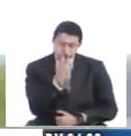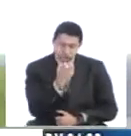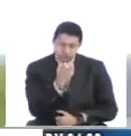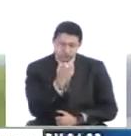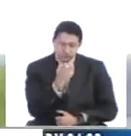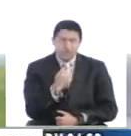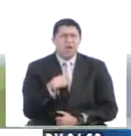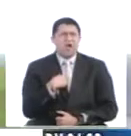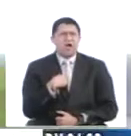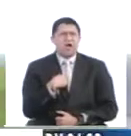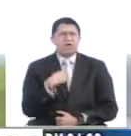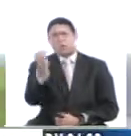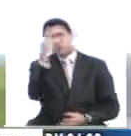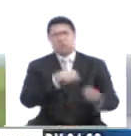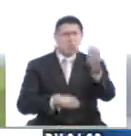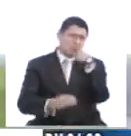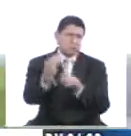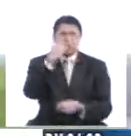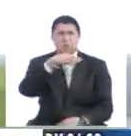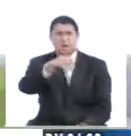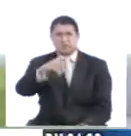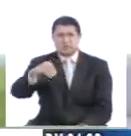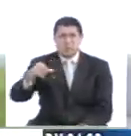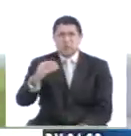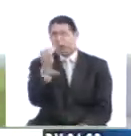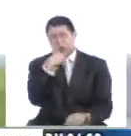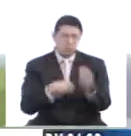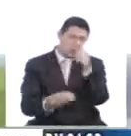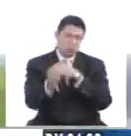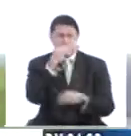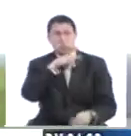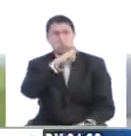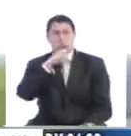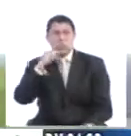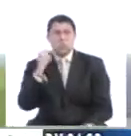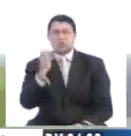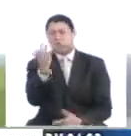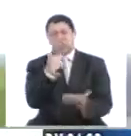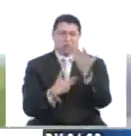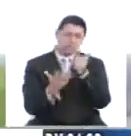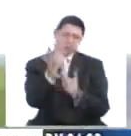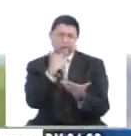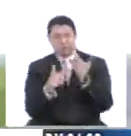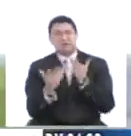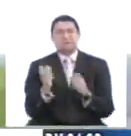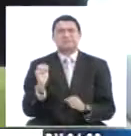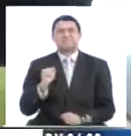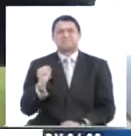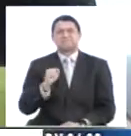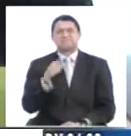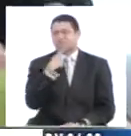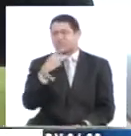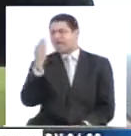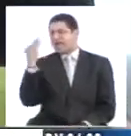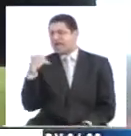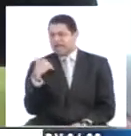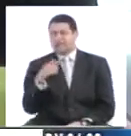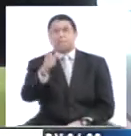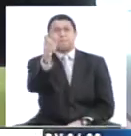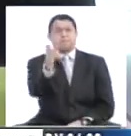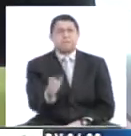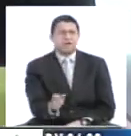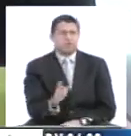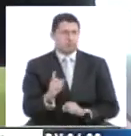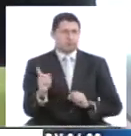buscamos conseguir azúcar o alimentos que están de nuestro nuestro agrado con la explicación que te di que el paciente no